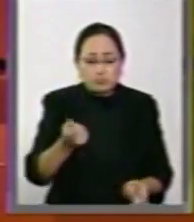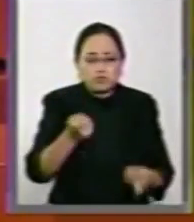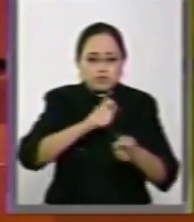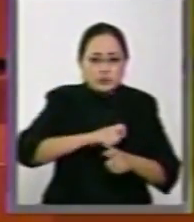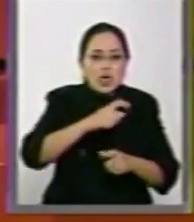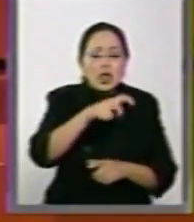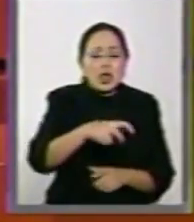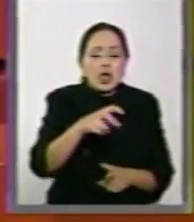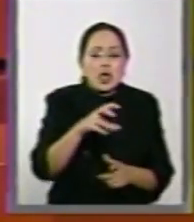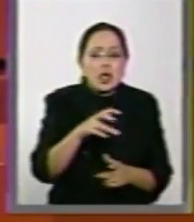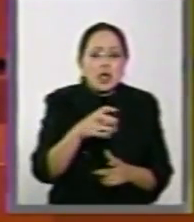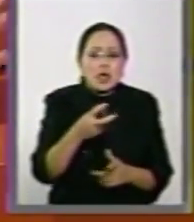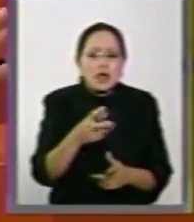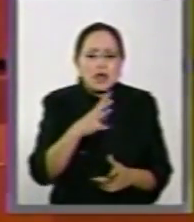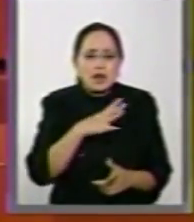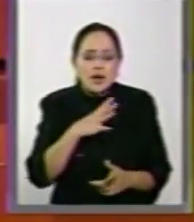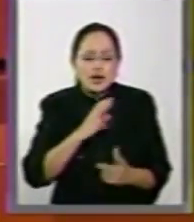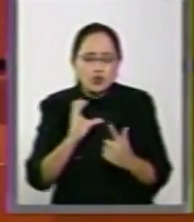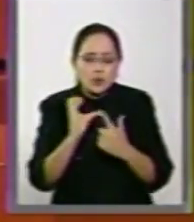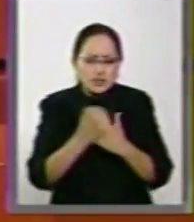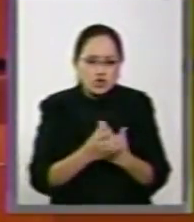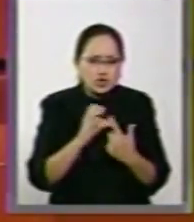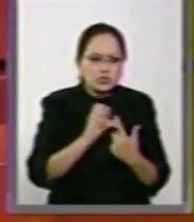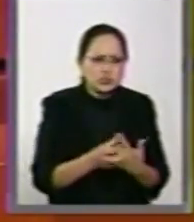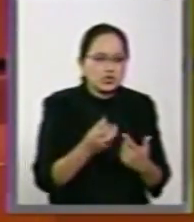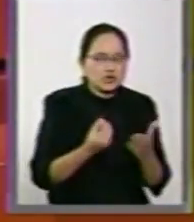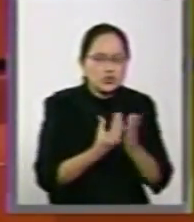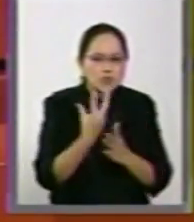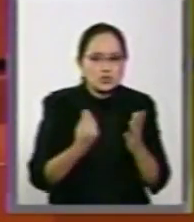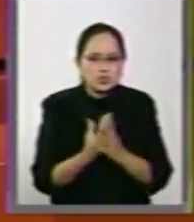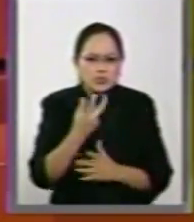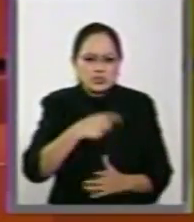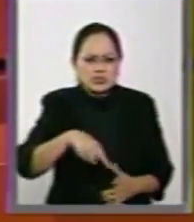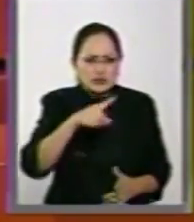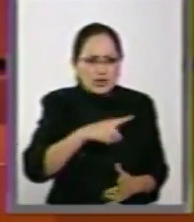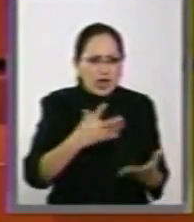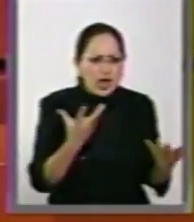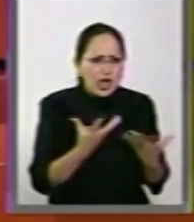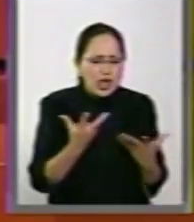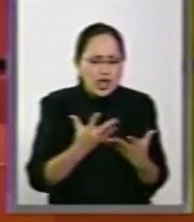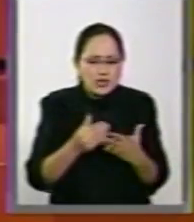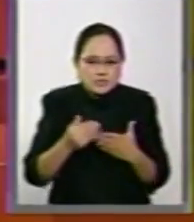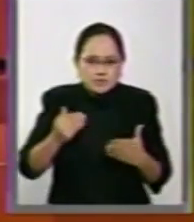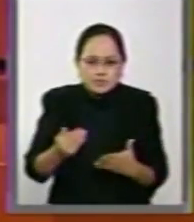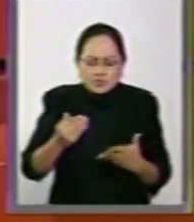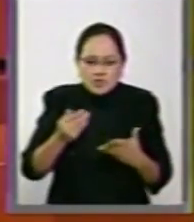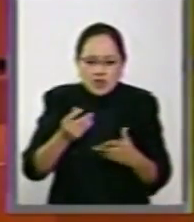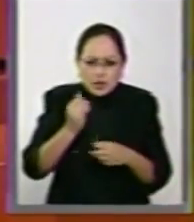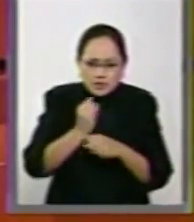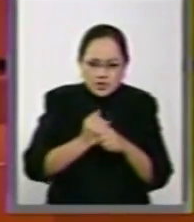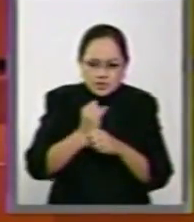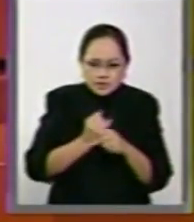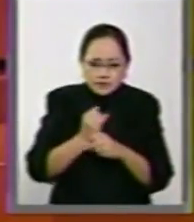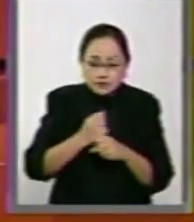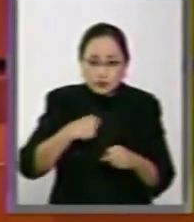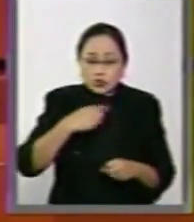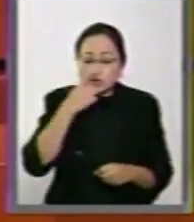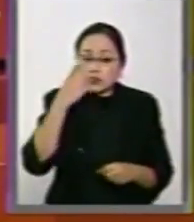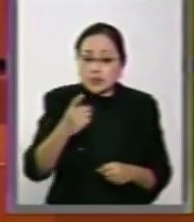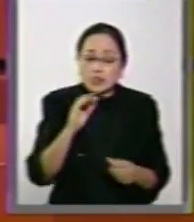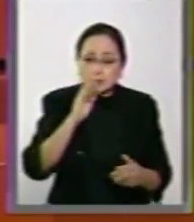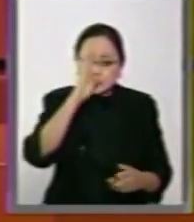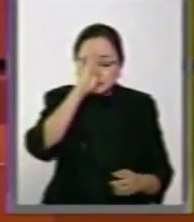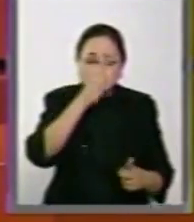coordinación. Me parece que estas comisiones que se van a establecer pues van a ser un antecedente importante. Dije además que el reto